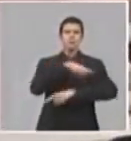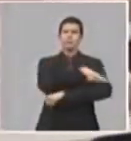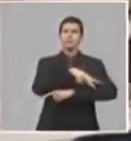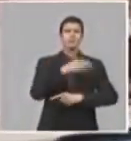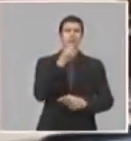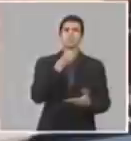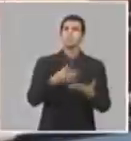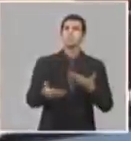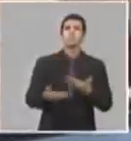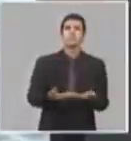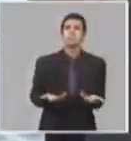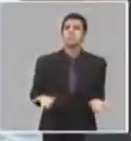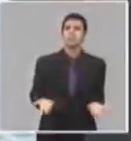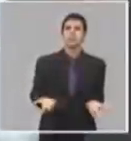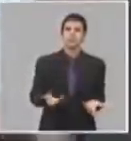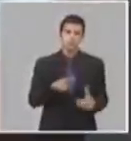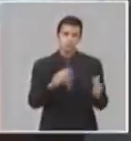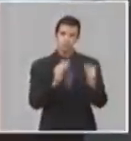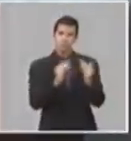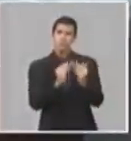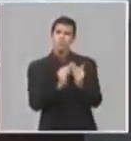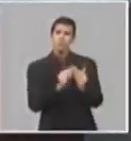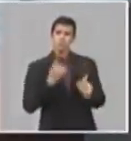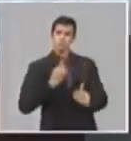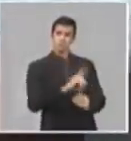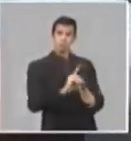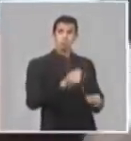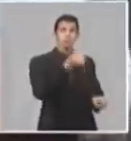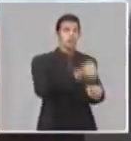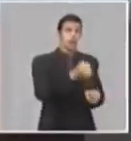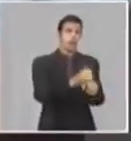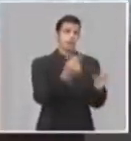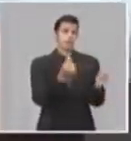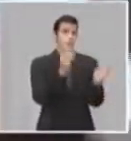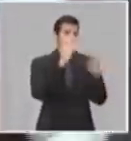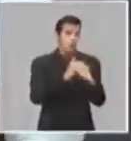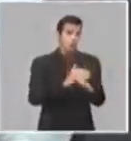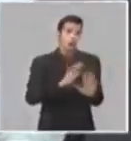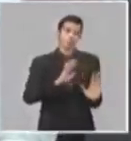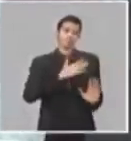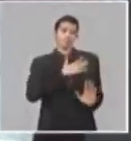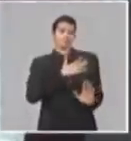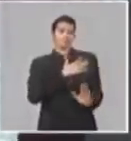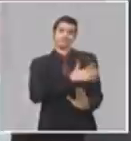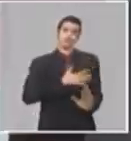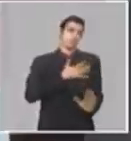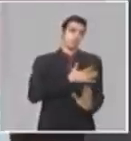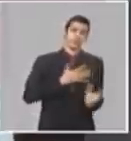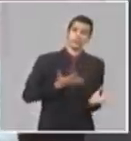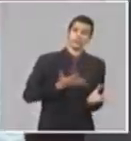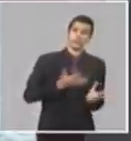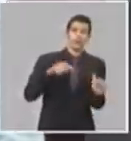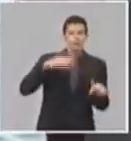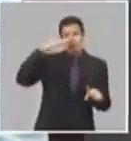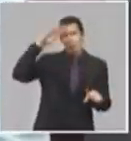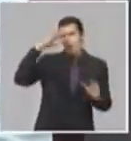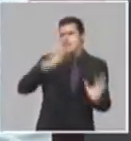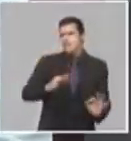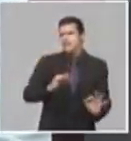que va a llegar a la gente, de dónde sacamos un poquito para distribuir de manera controlada y no por las vías normales de